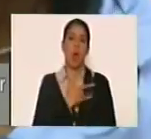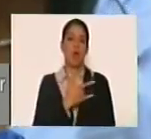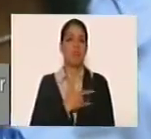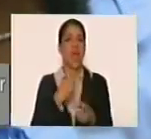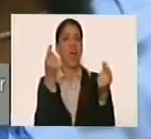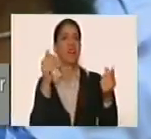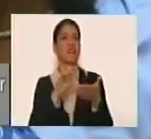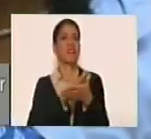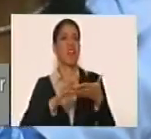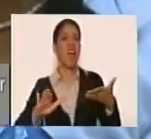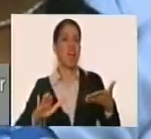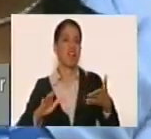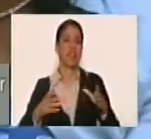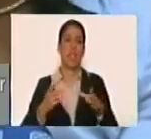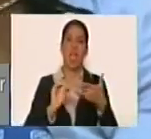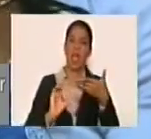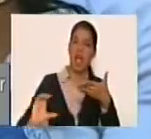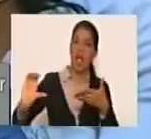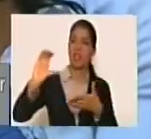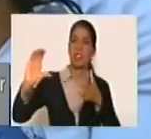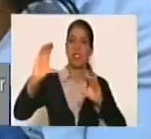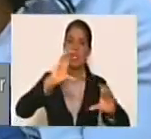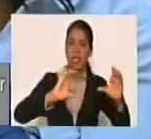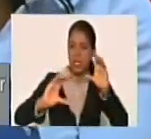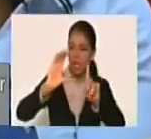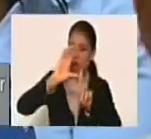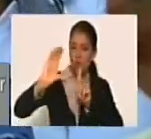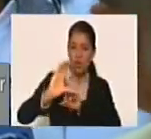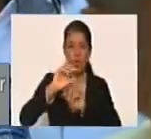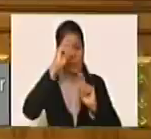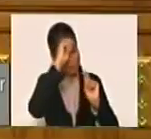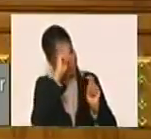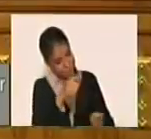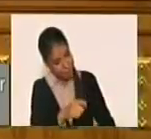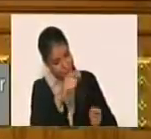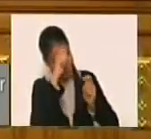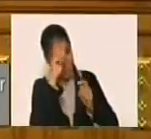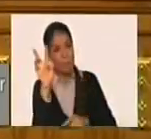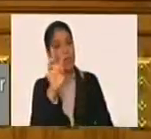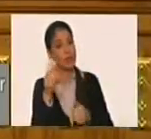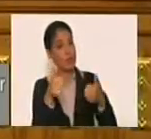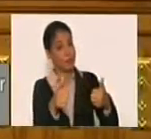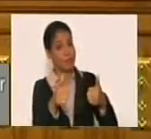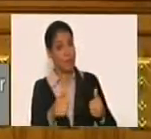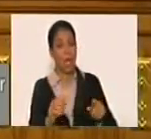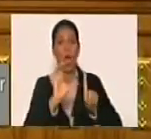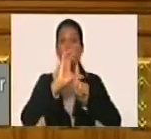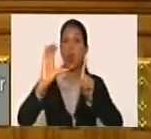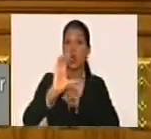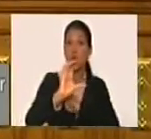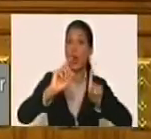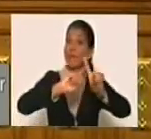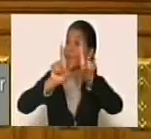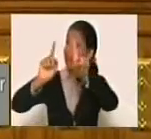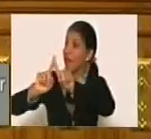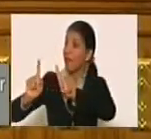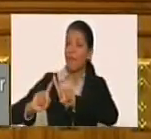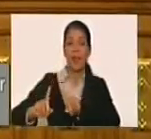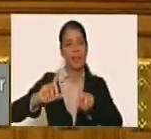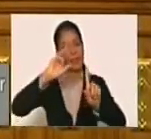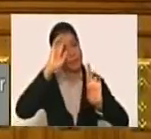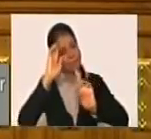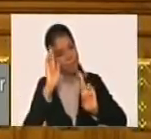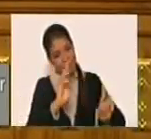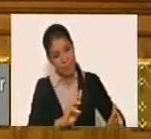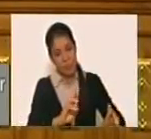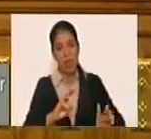la educación, la ciencia, la cultura, reconoce la diversidad cultural de Venezuela con la elección que se acaba de